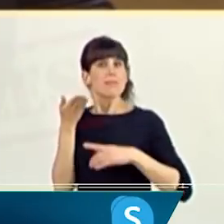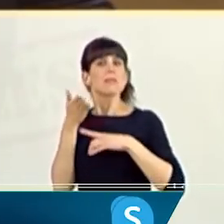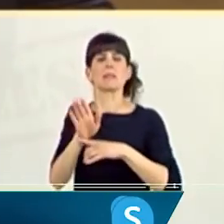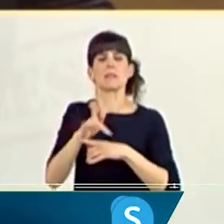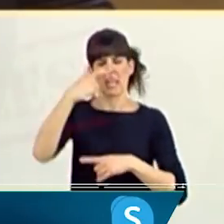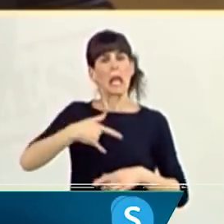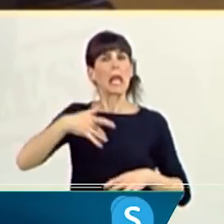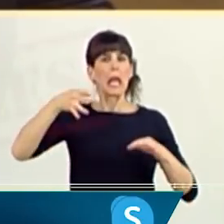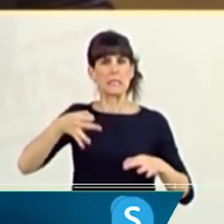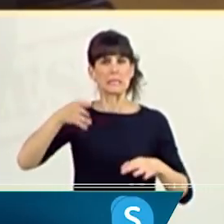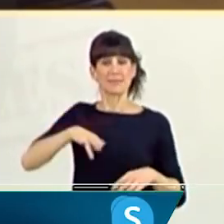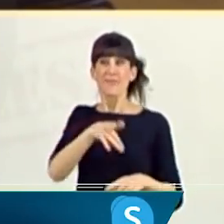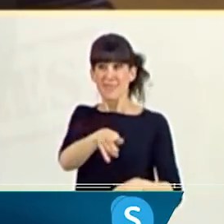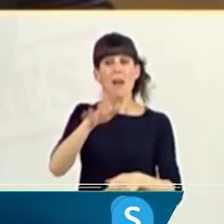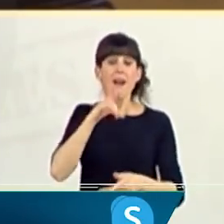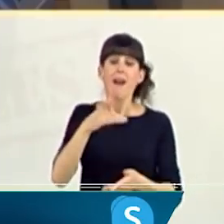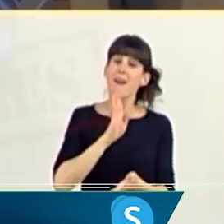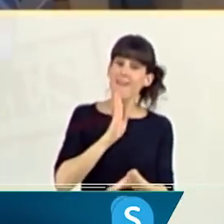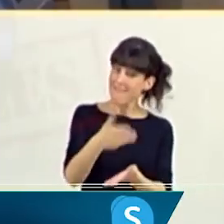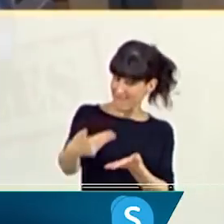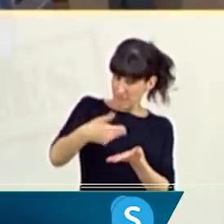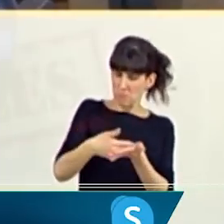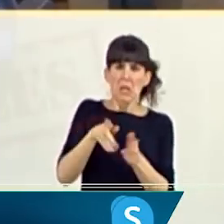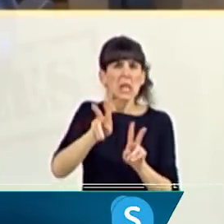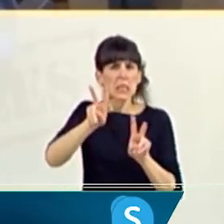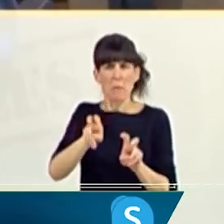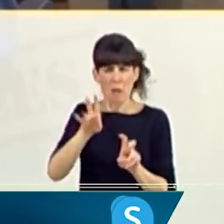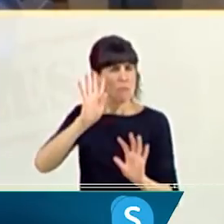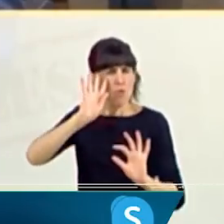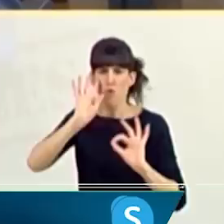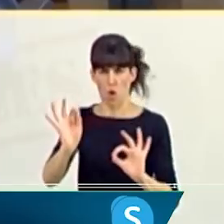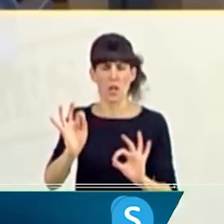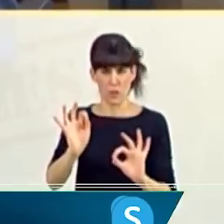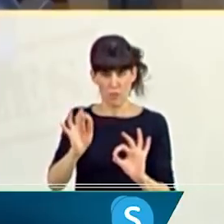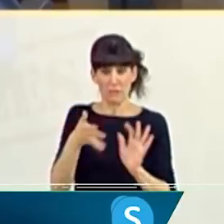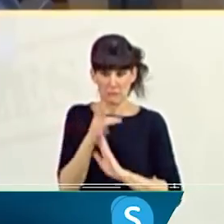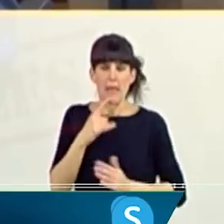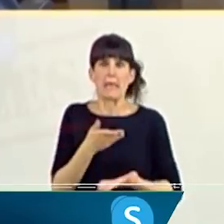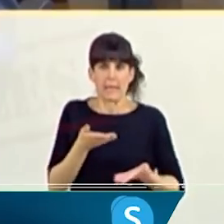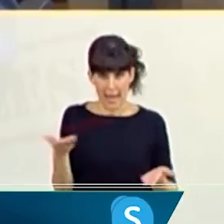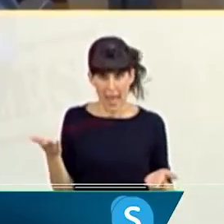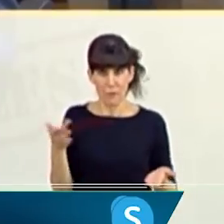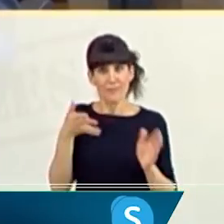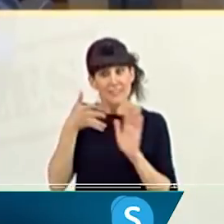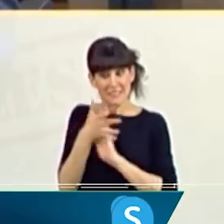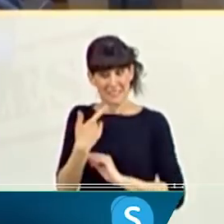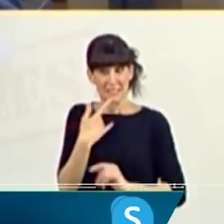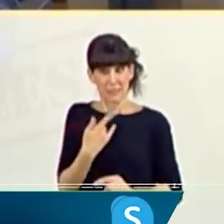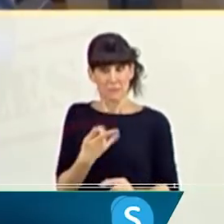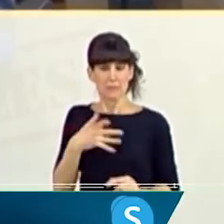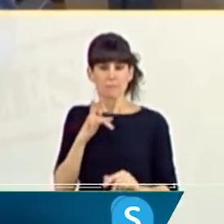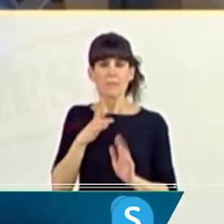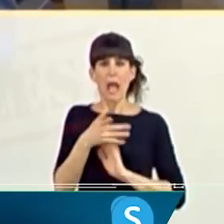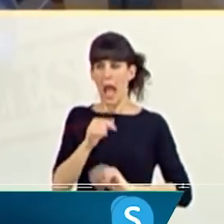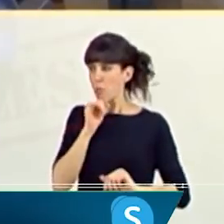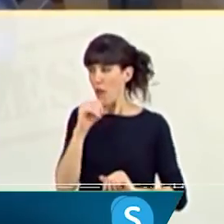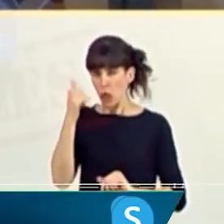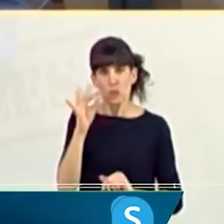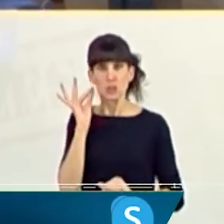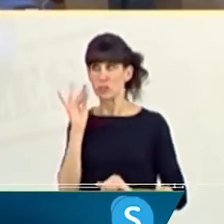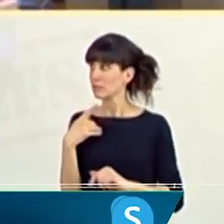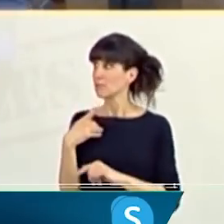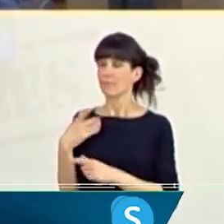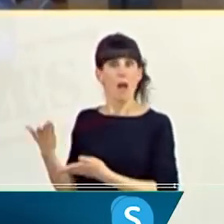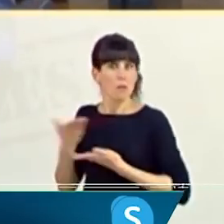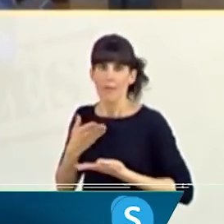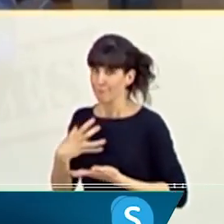como una bellaca, ¿no? Que hace un programa como de Pumbi, de Alicia, en la cual para que se cuele una